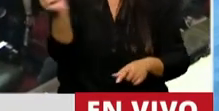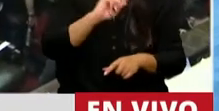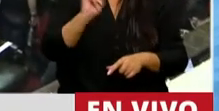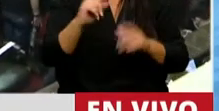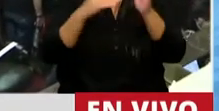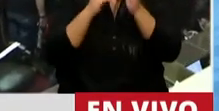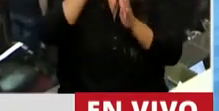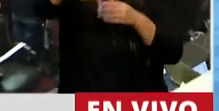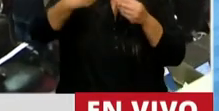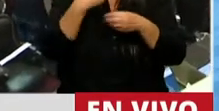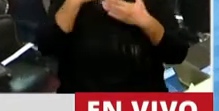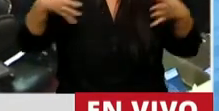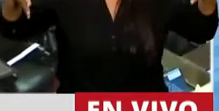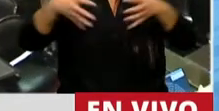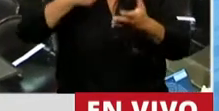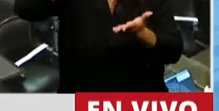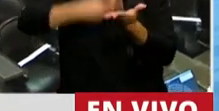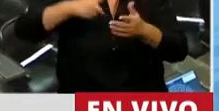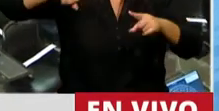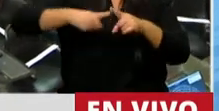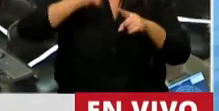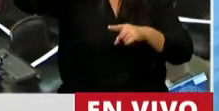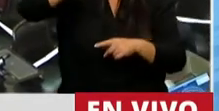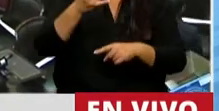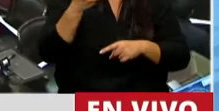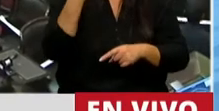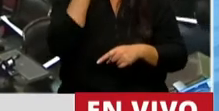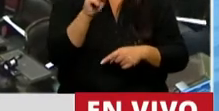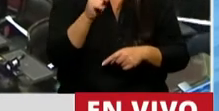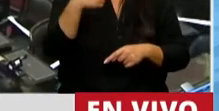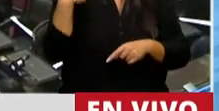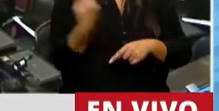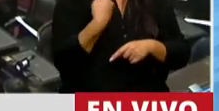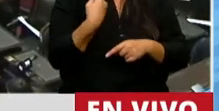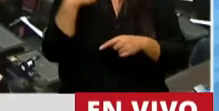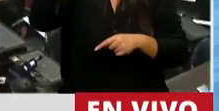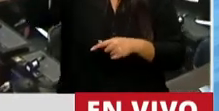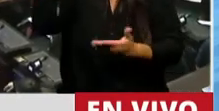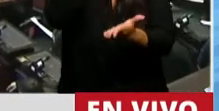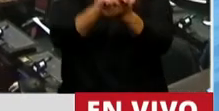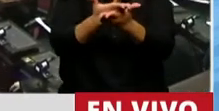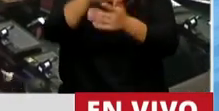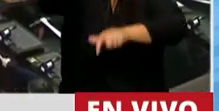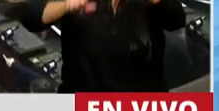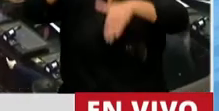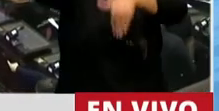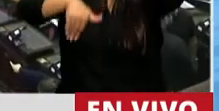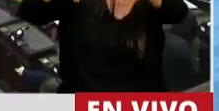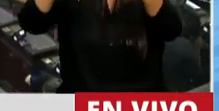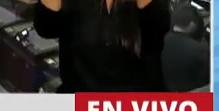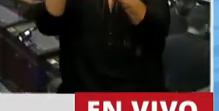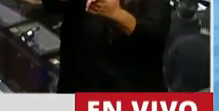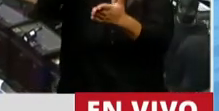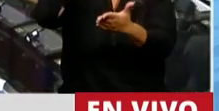de proyectos colectivos y de decisiones políticas. Y cuando nosotros propusimos y la ciudadanía eligió a Alberto